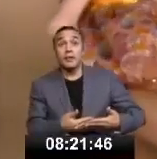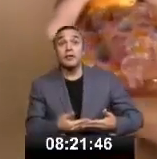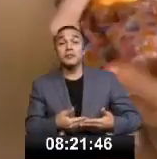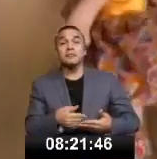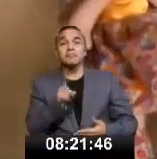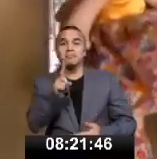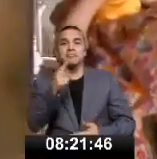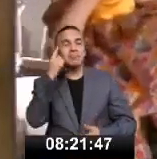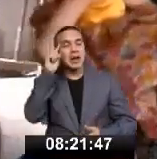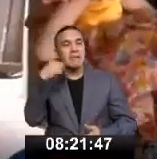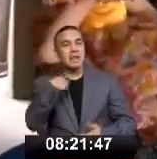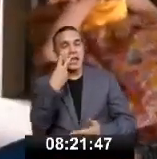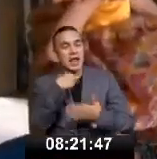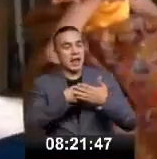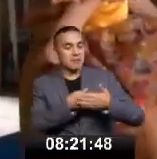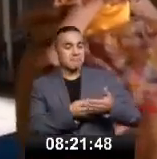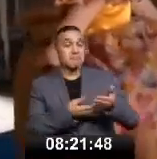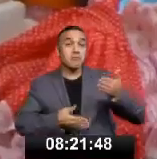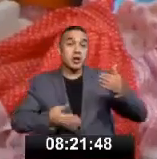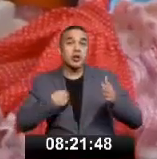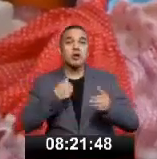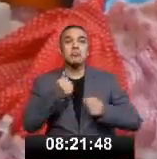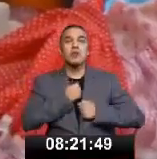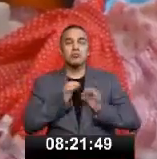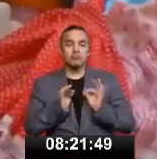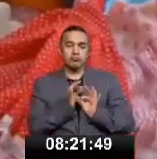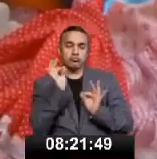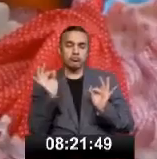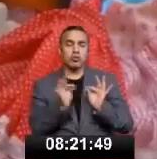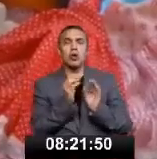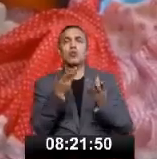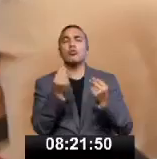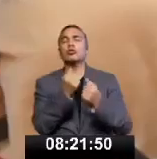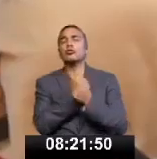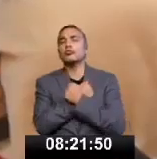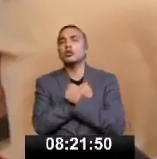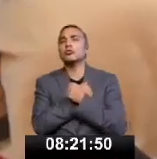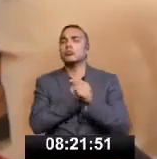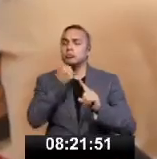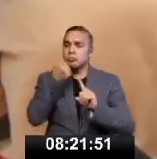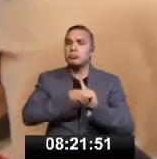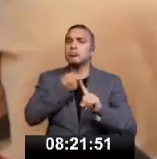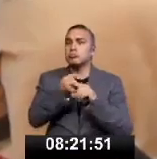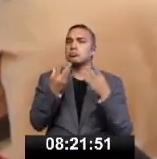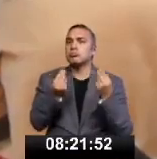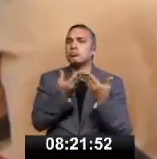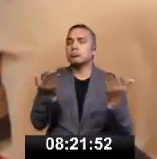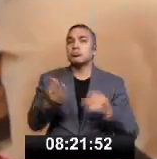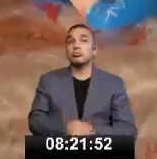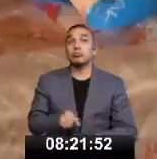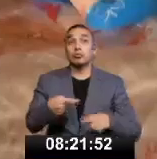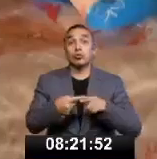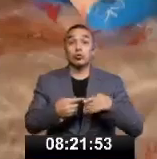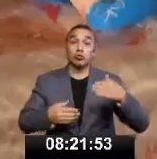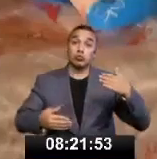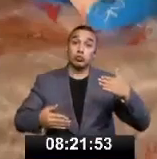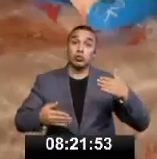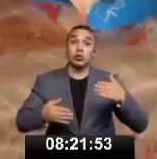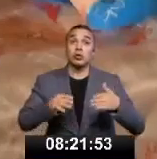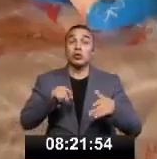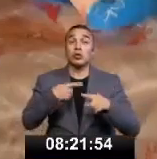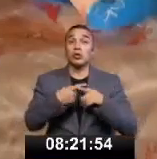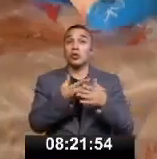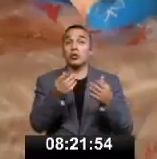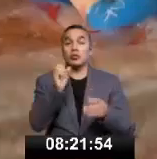las considera Isabel. Muñecas elaboradas con amor, dedicación y constancia. Y hacer una muñeca es en cada